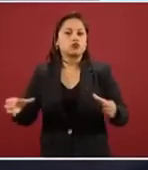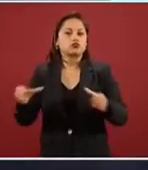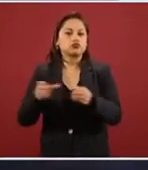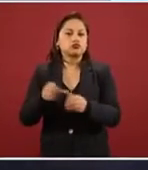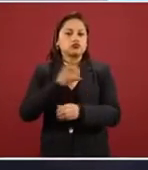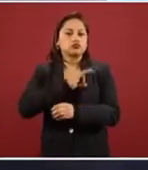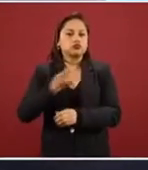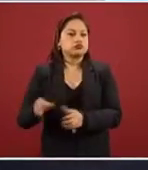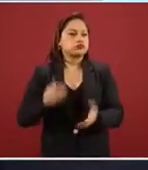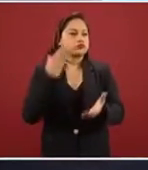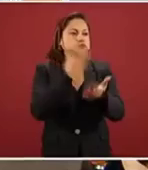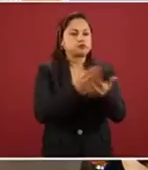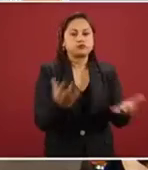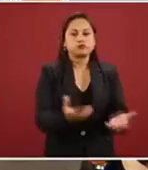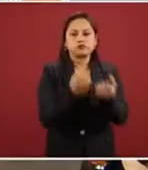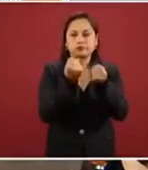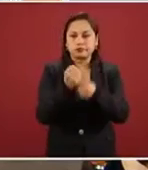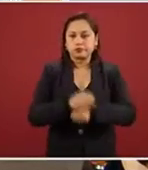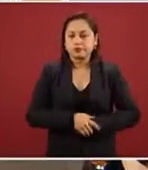de emergencias.